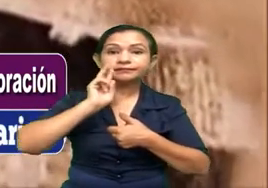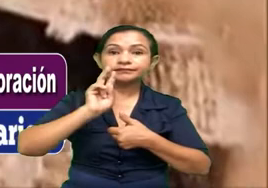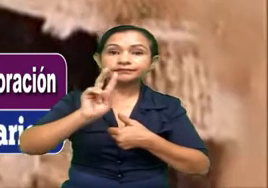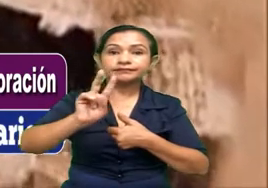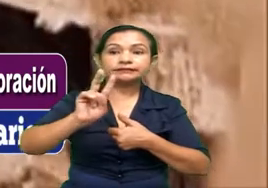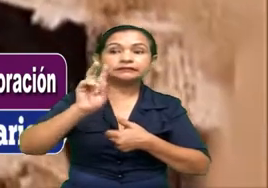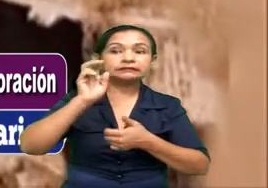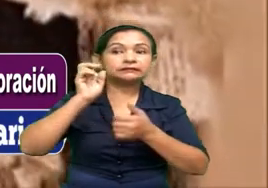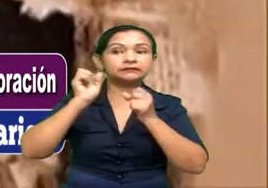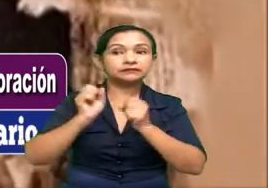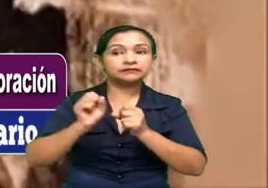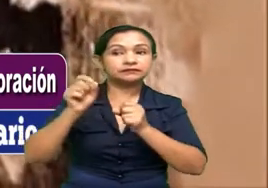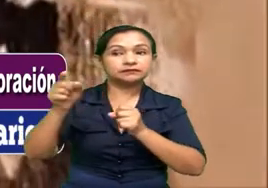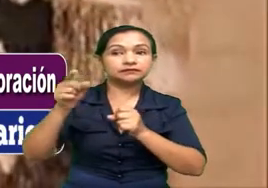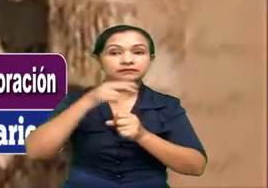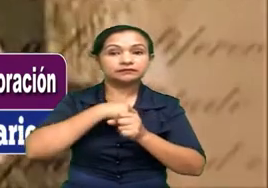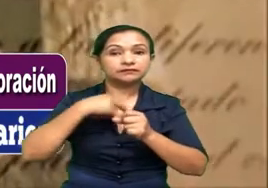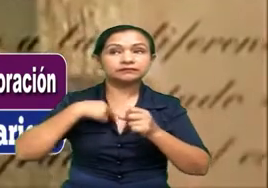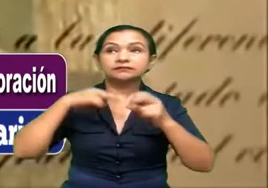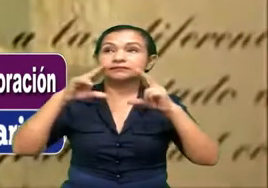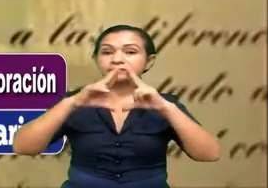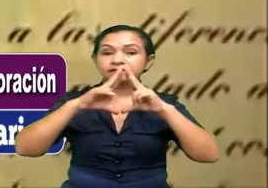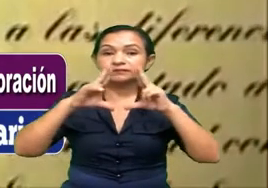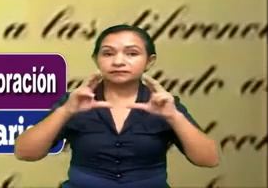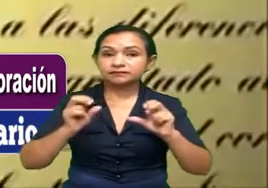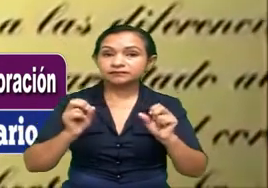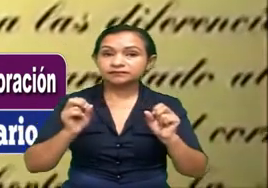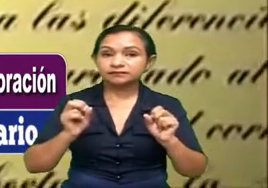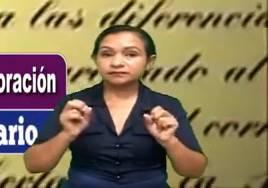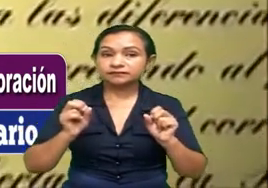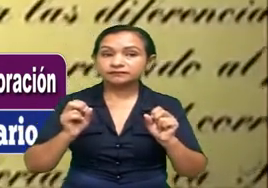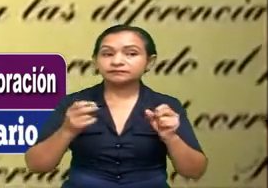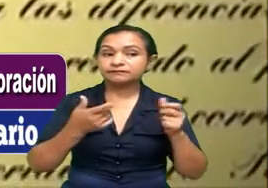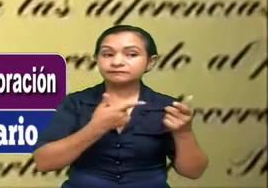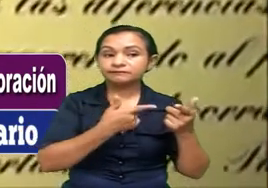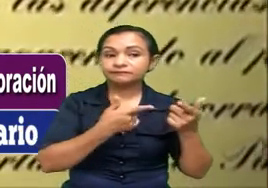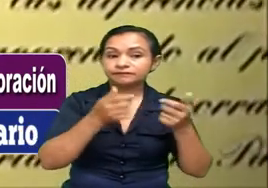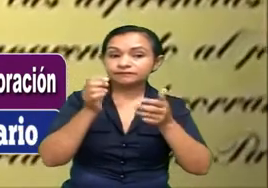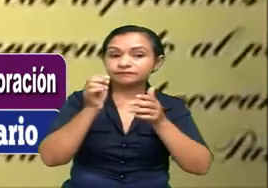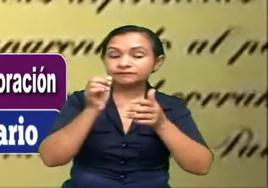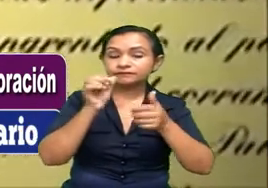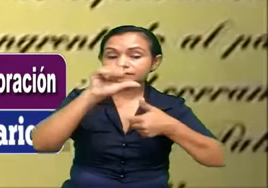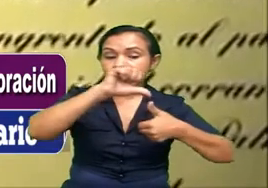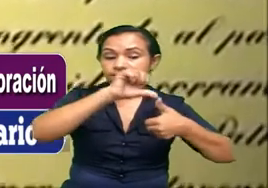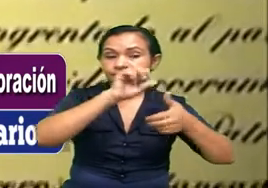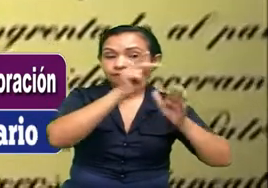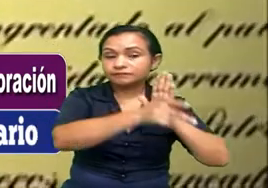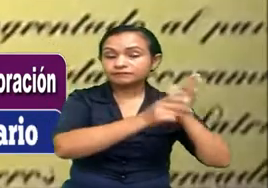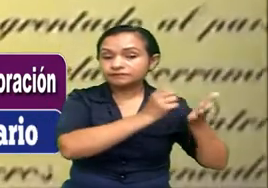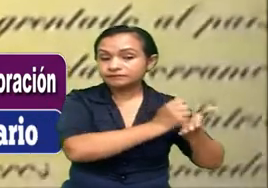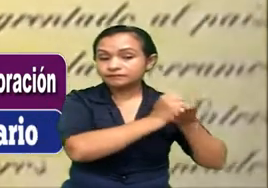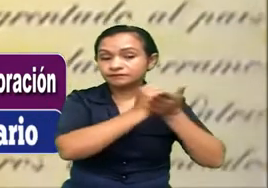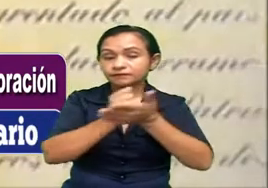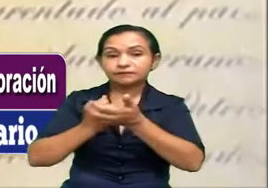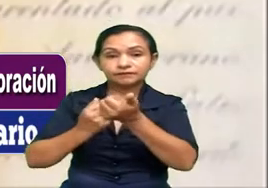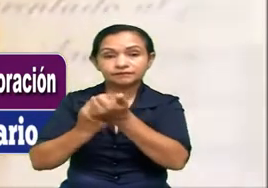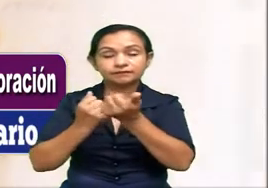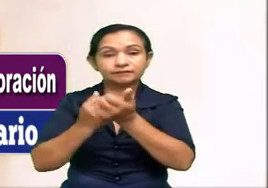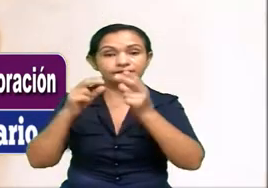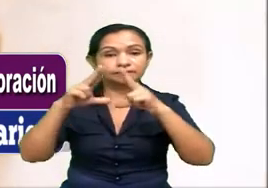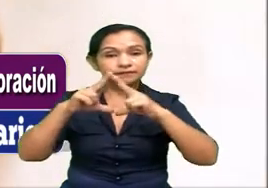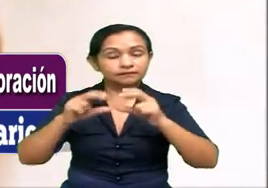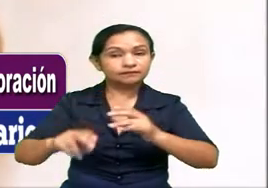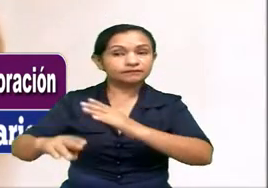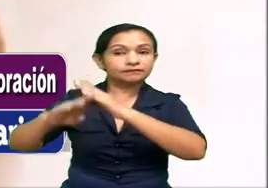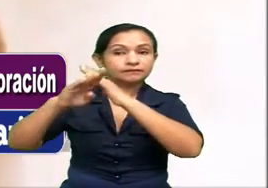amenaza, miran lo que está pasando en Nicaragua y entonces apoyan la lucha de Nicaragua contra Walker. Pero